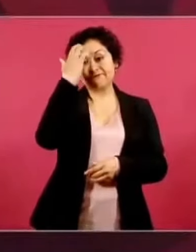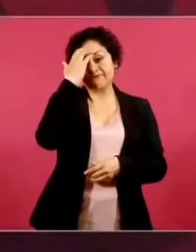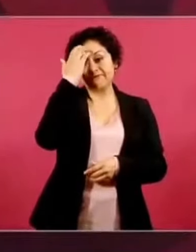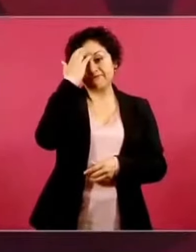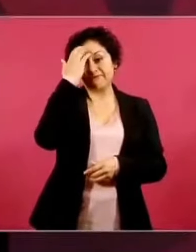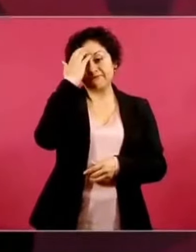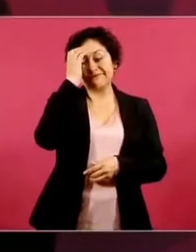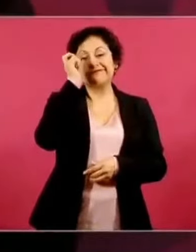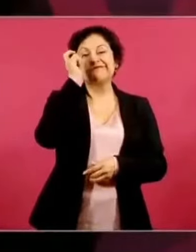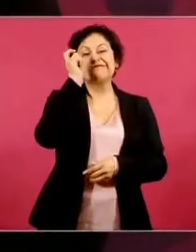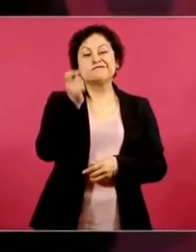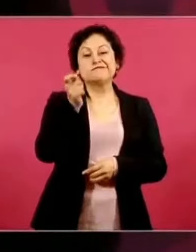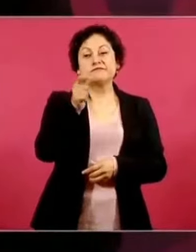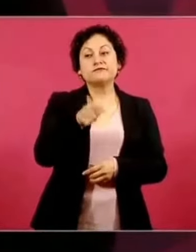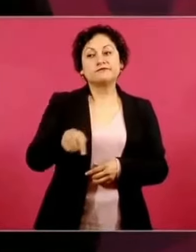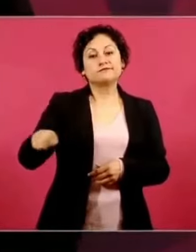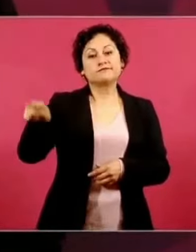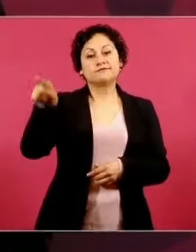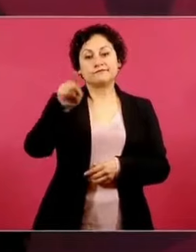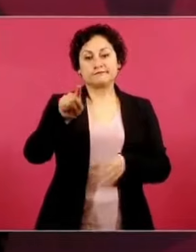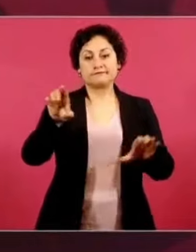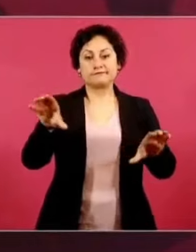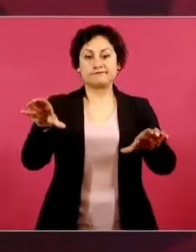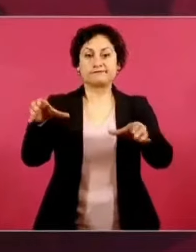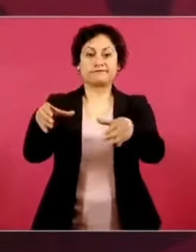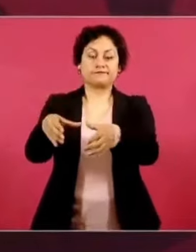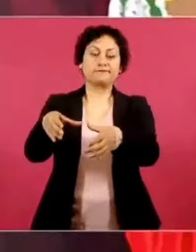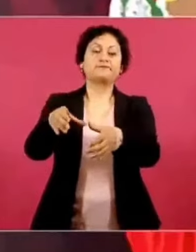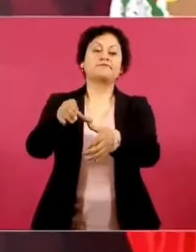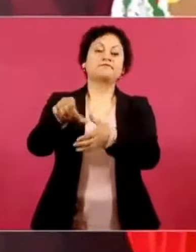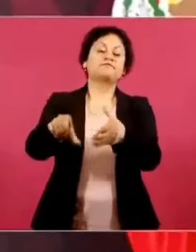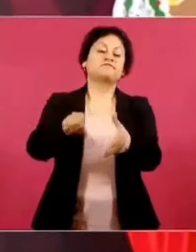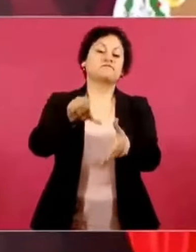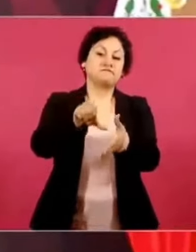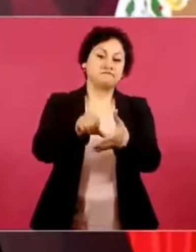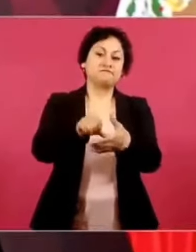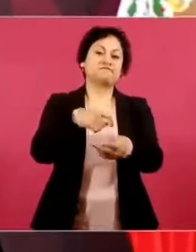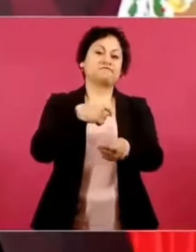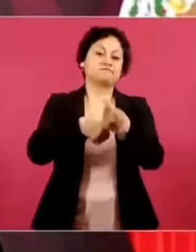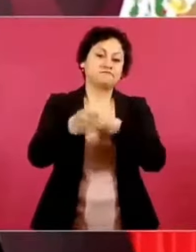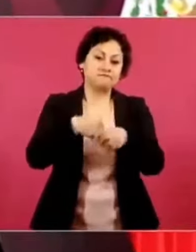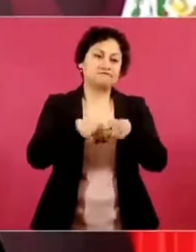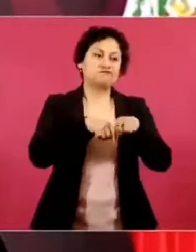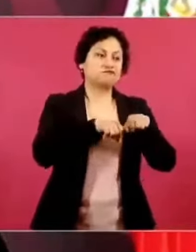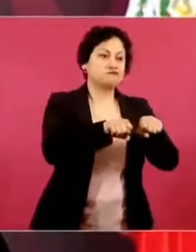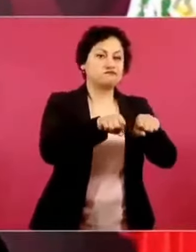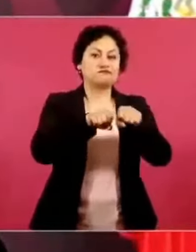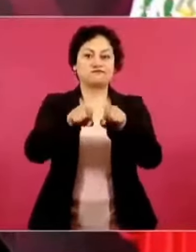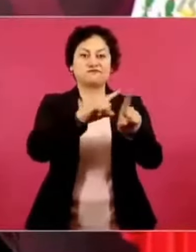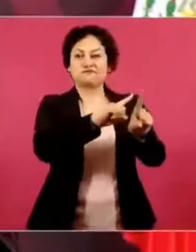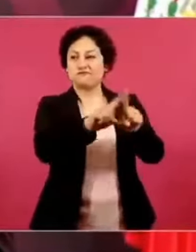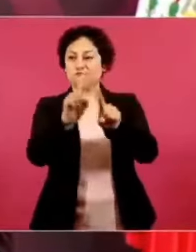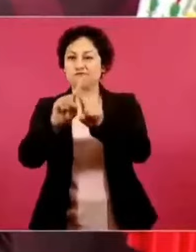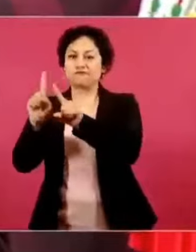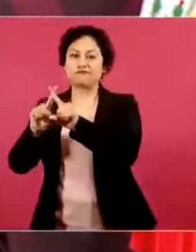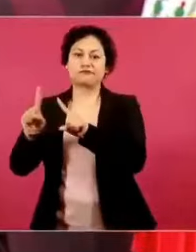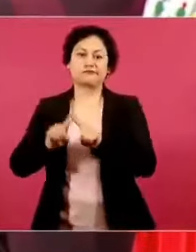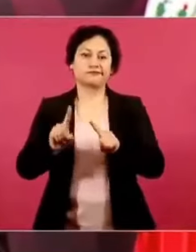eh los centros comerciales y también a quienes